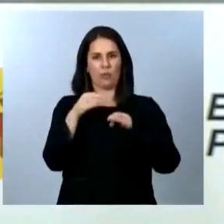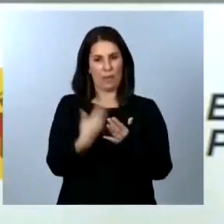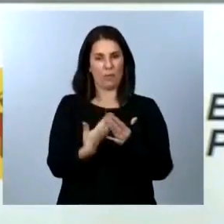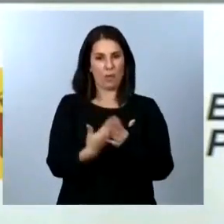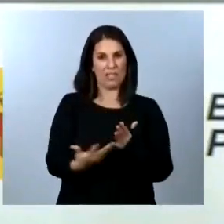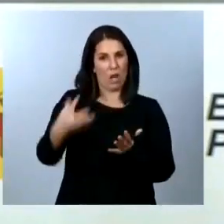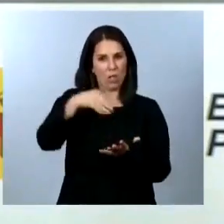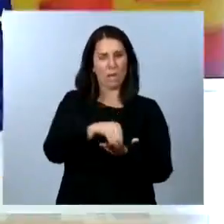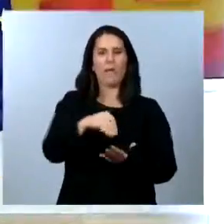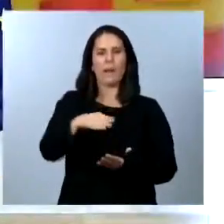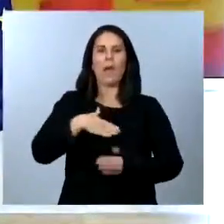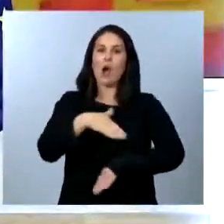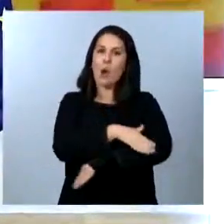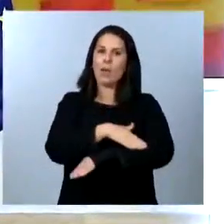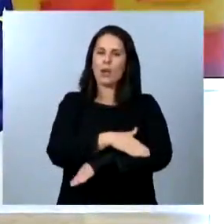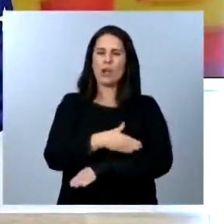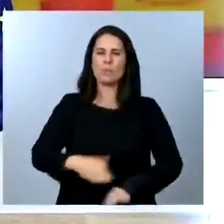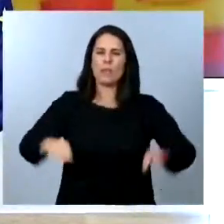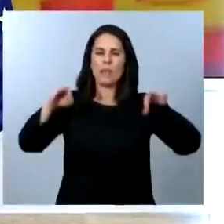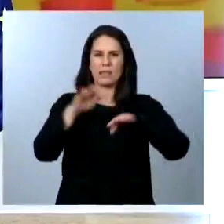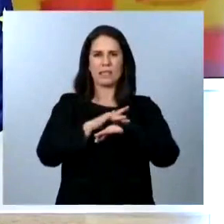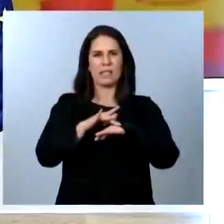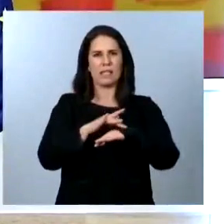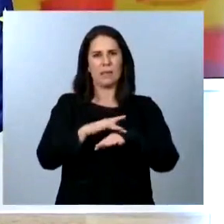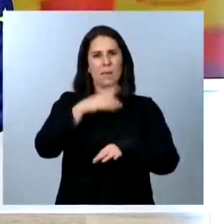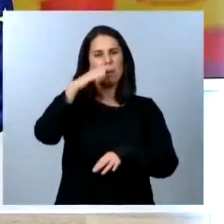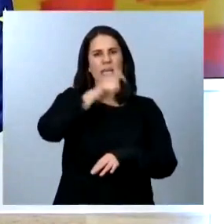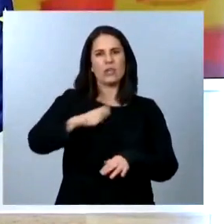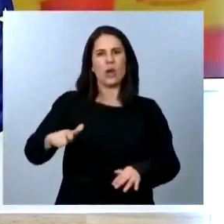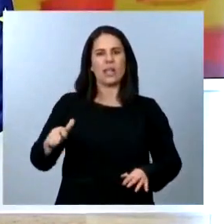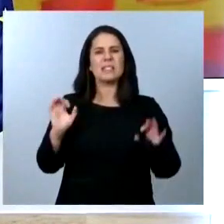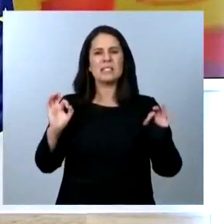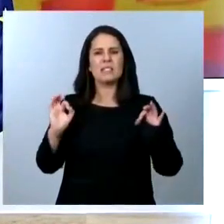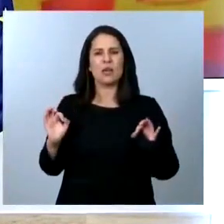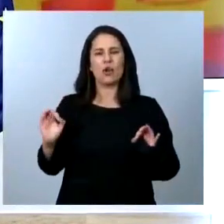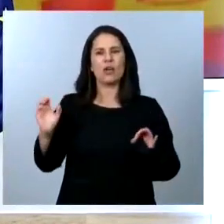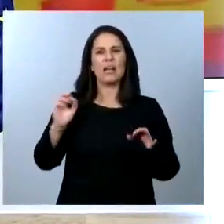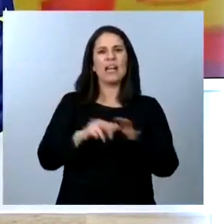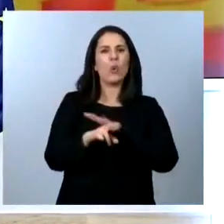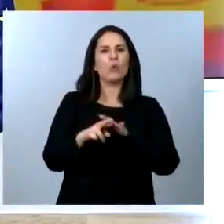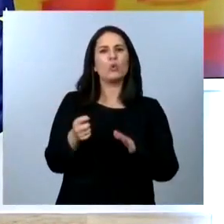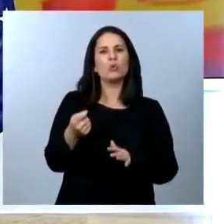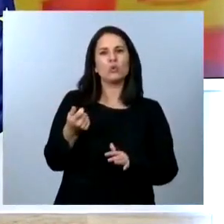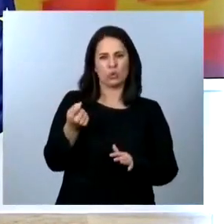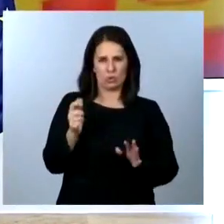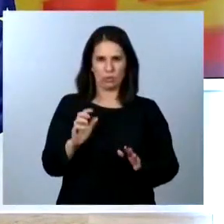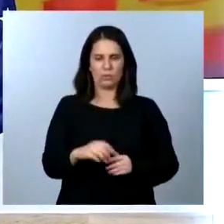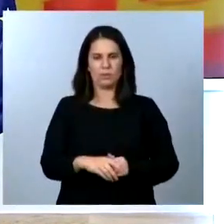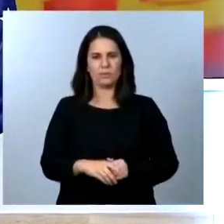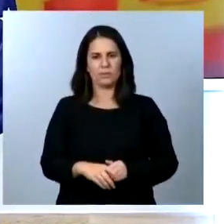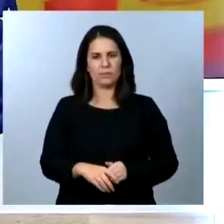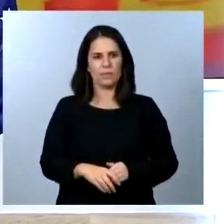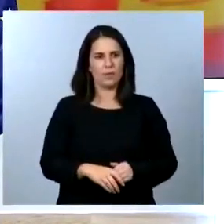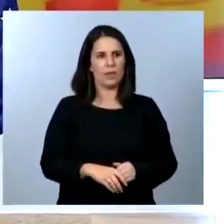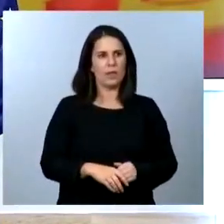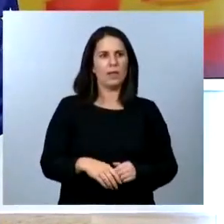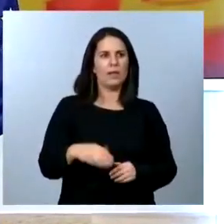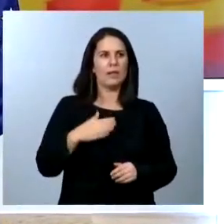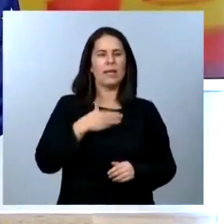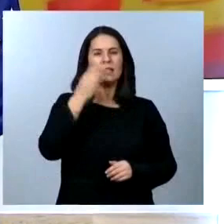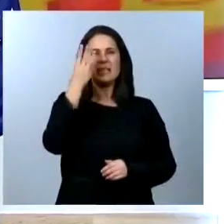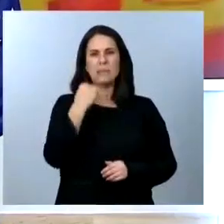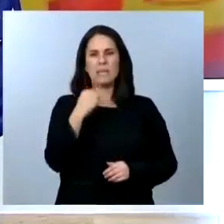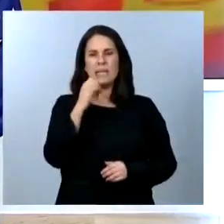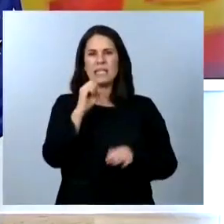es especialmente sensible con las personas con menores recursos. Vamos a destinar 3.064 millones de euros